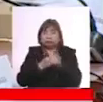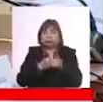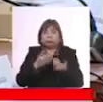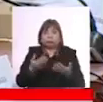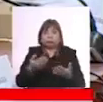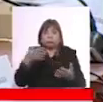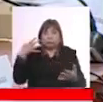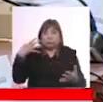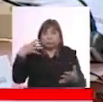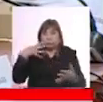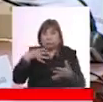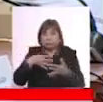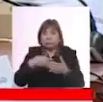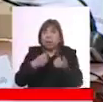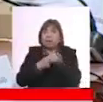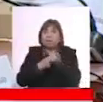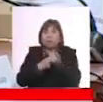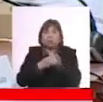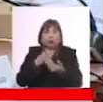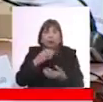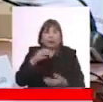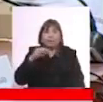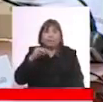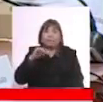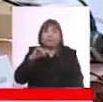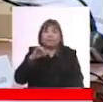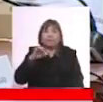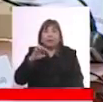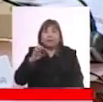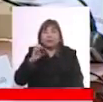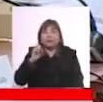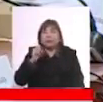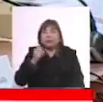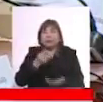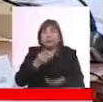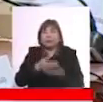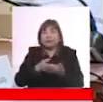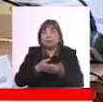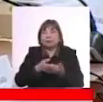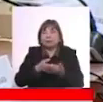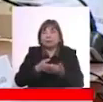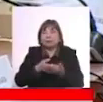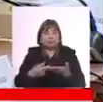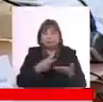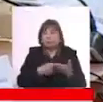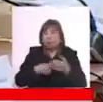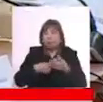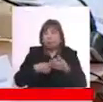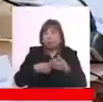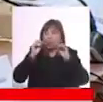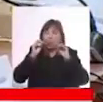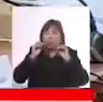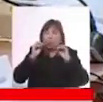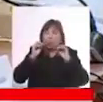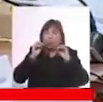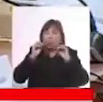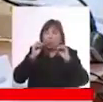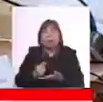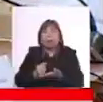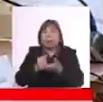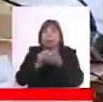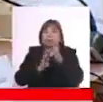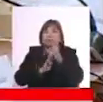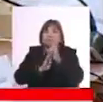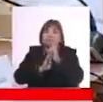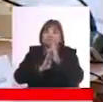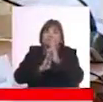hogares vulnerables, apoyo a las MIPES. Hay una serie de proyectos también que esperamos puedan ser discutidos con oportunidad, que van a ayudar a la